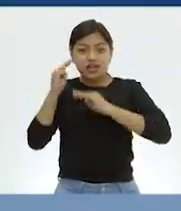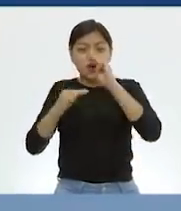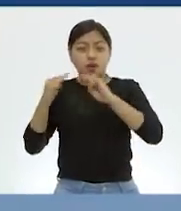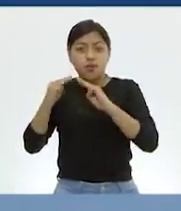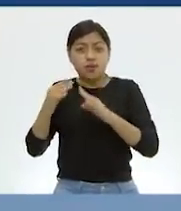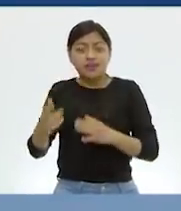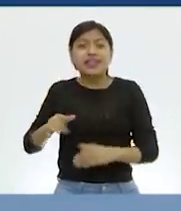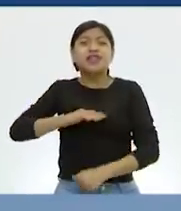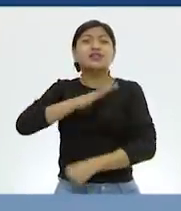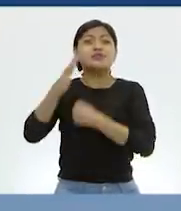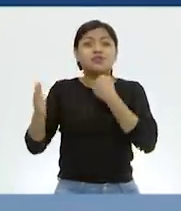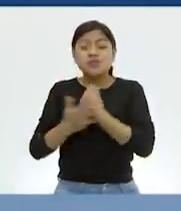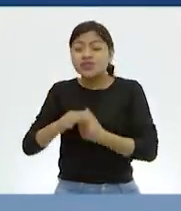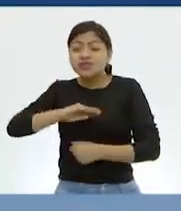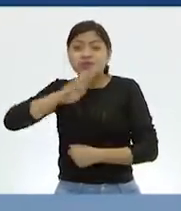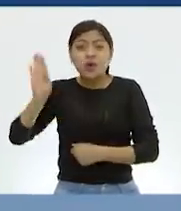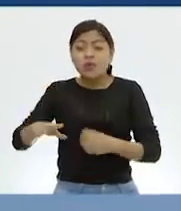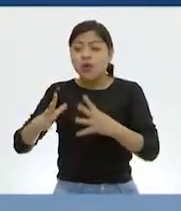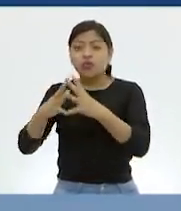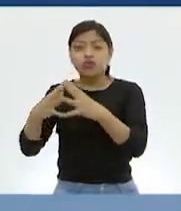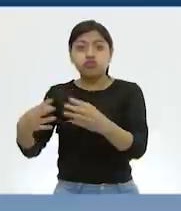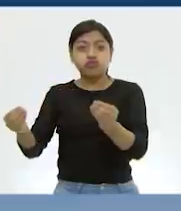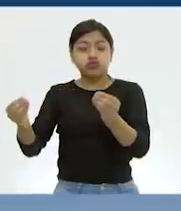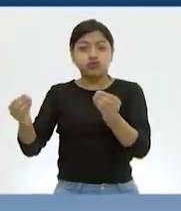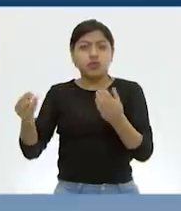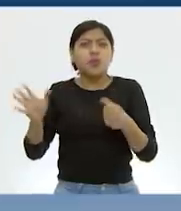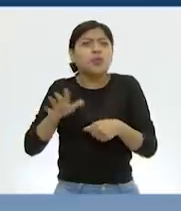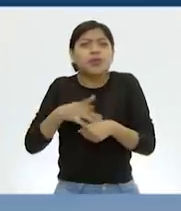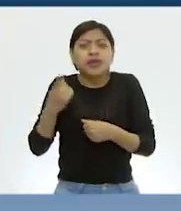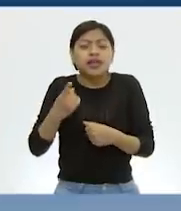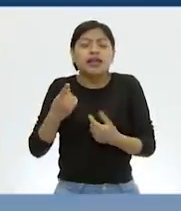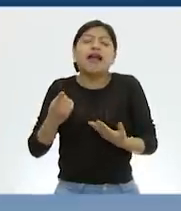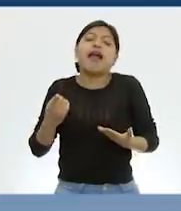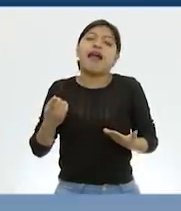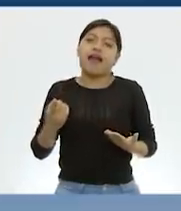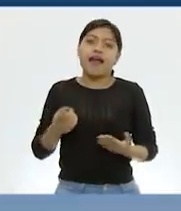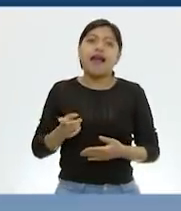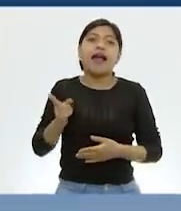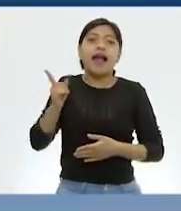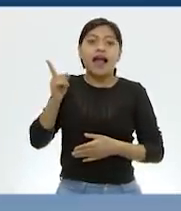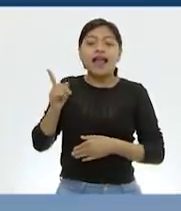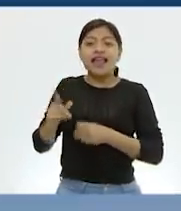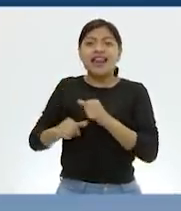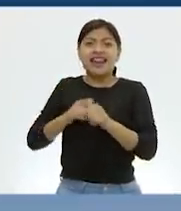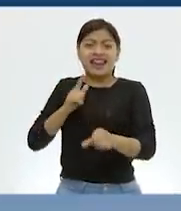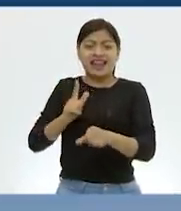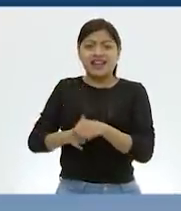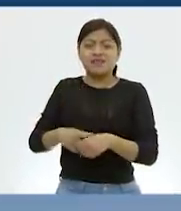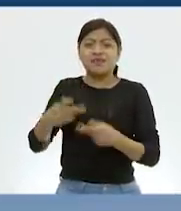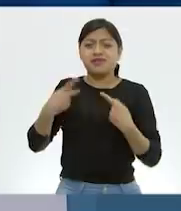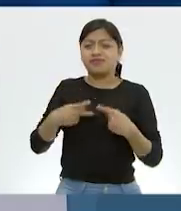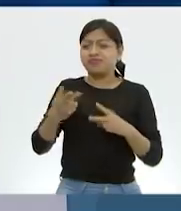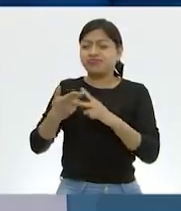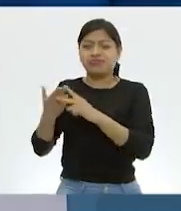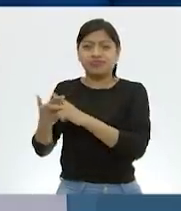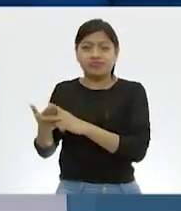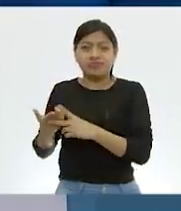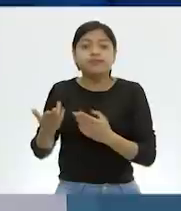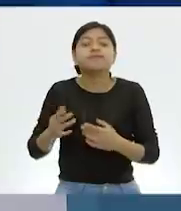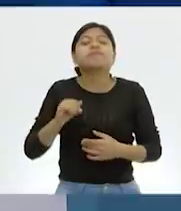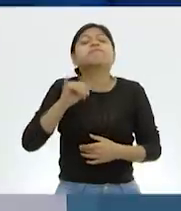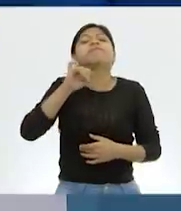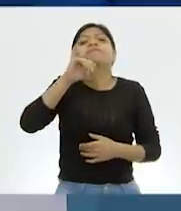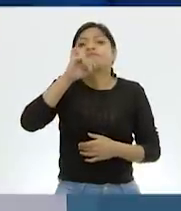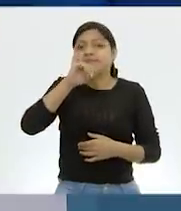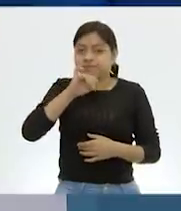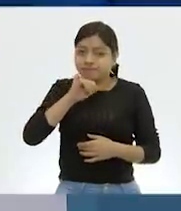pradera está en peligro de desaparecer porque se considera una plaga. Lamentablemente así